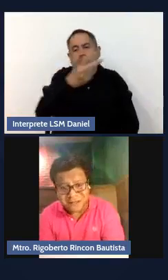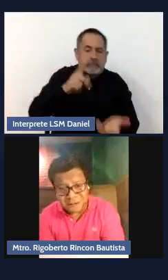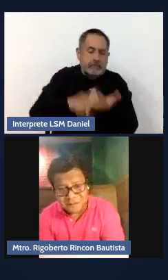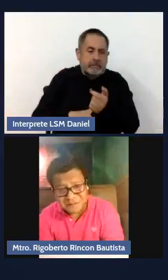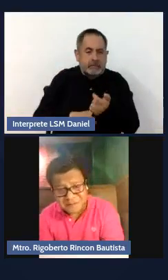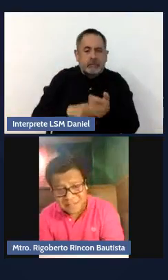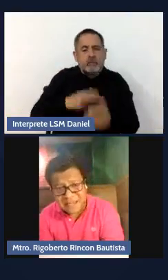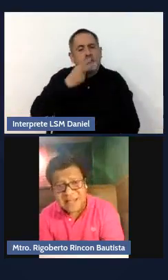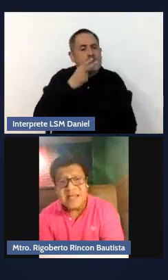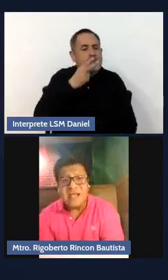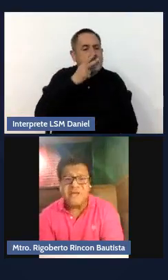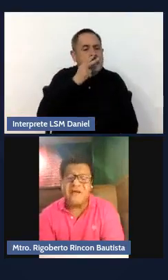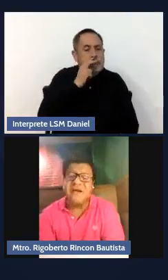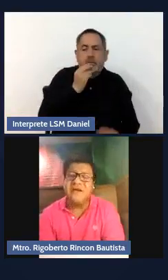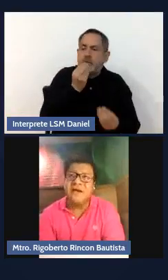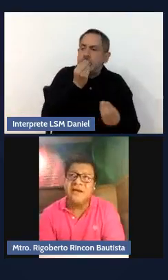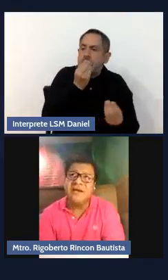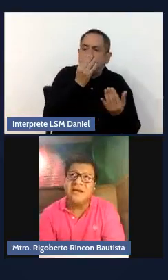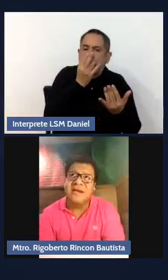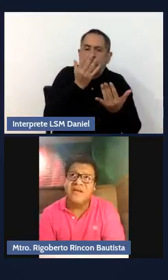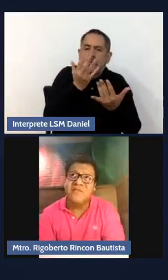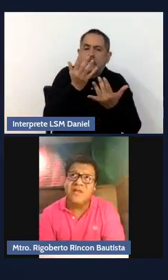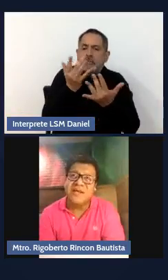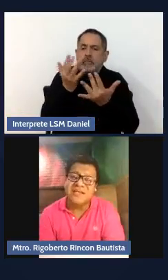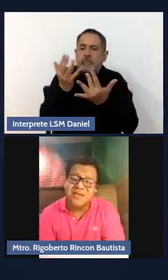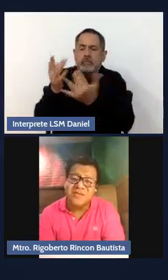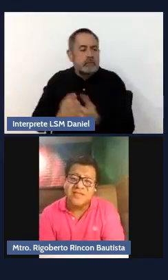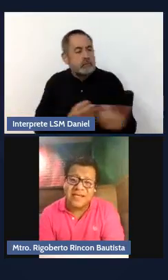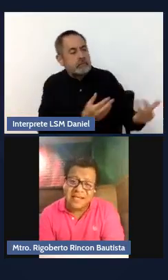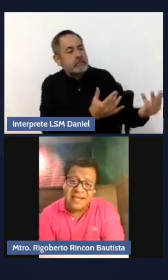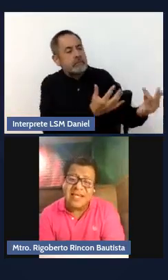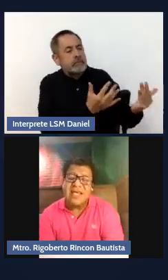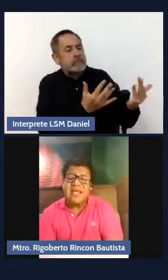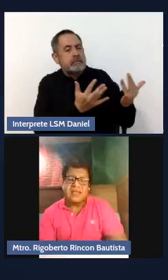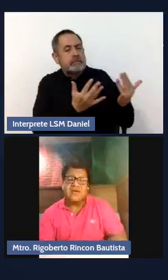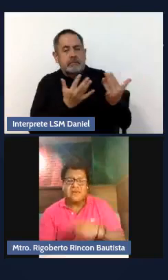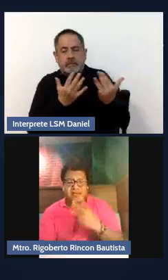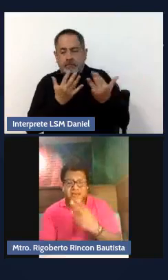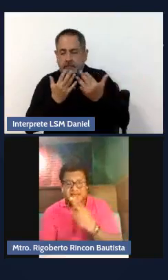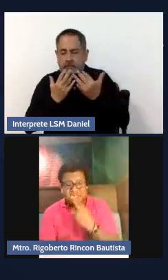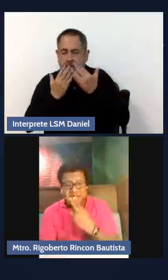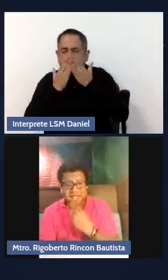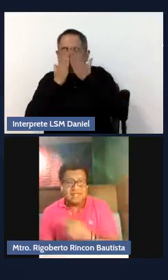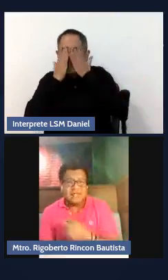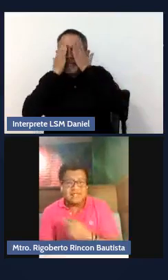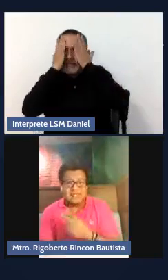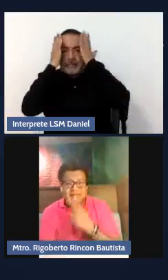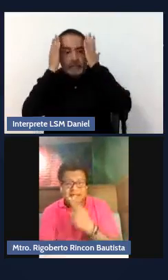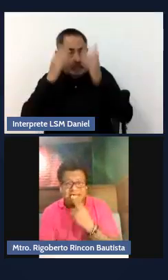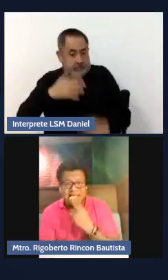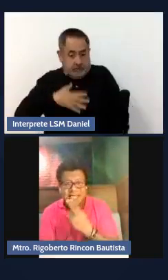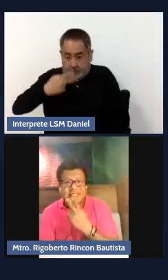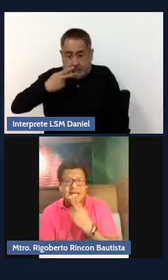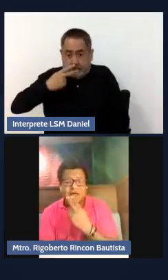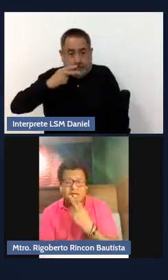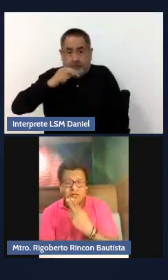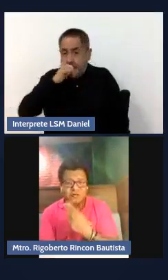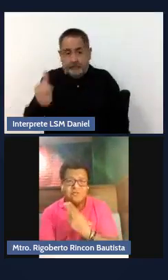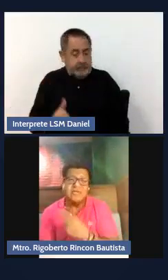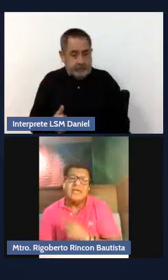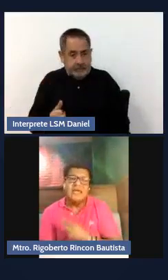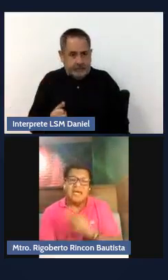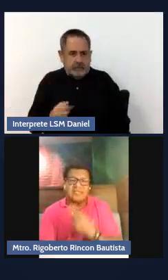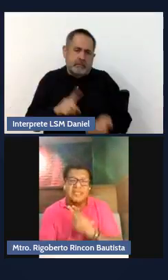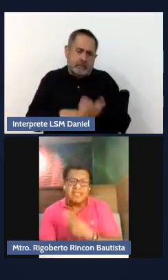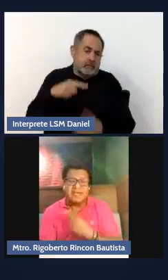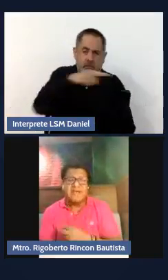¿Ya? El fumador activo es aquel que completamente, de manera directa, consume el